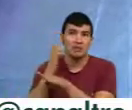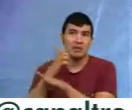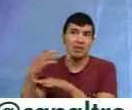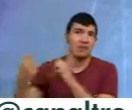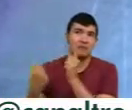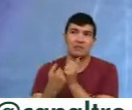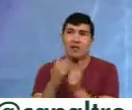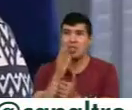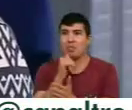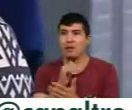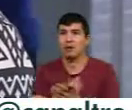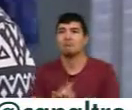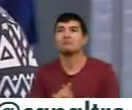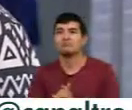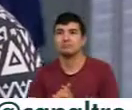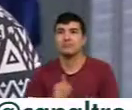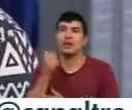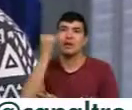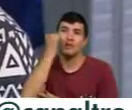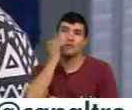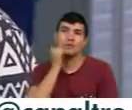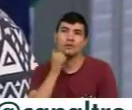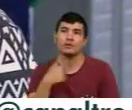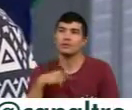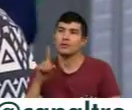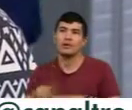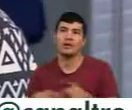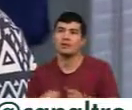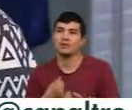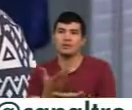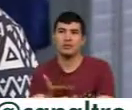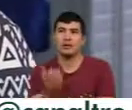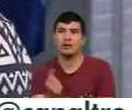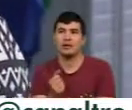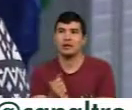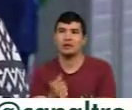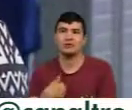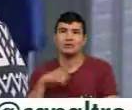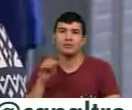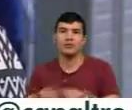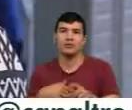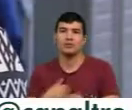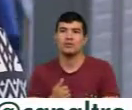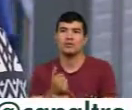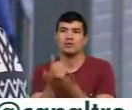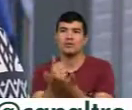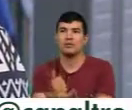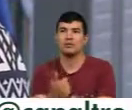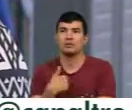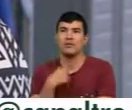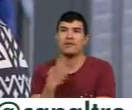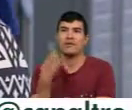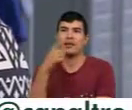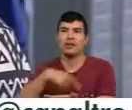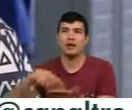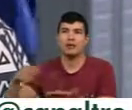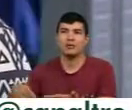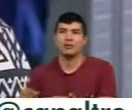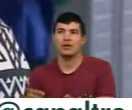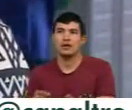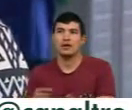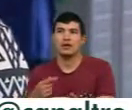gobierno. Algo muy triste es que no le puedo dar empleo. Y no le puedo dar empleo porque no tengo contratos. No tenemos una